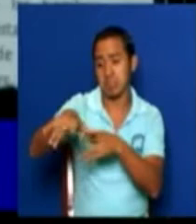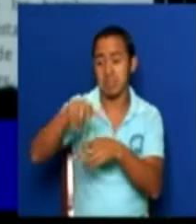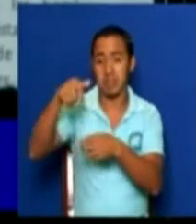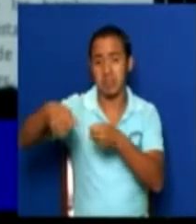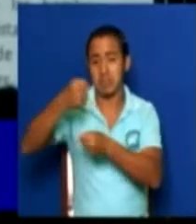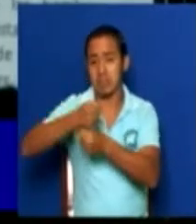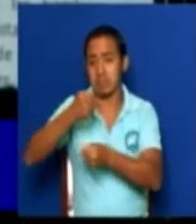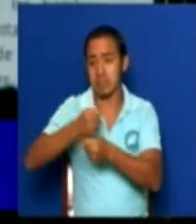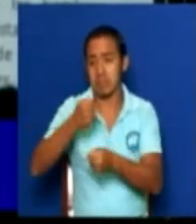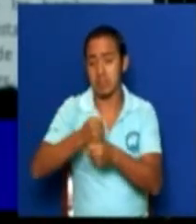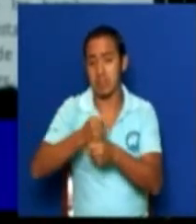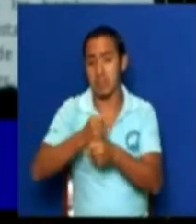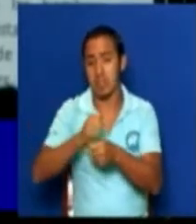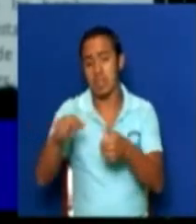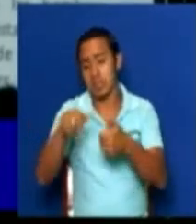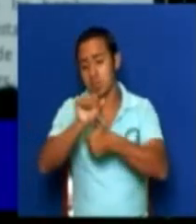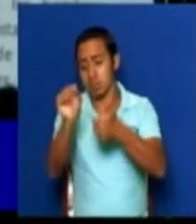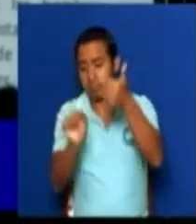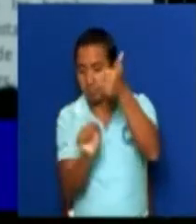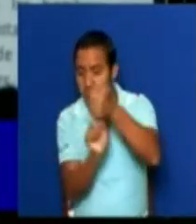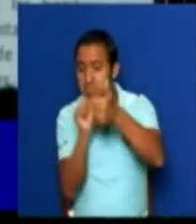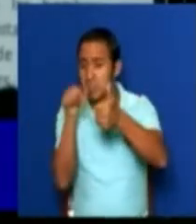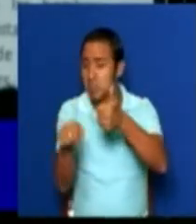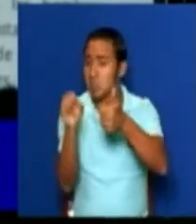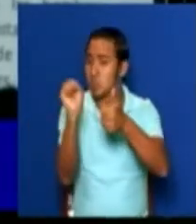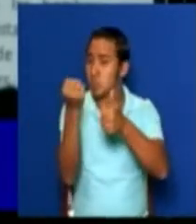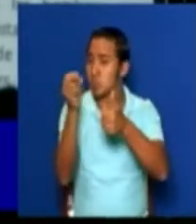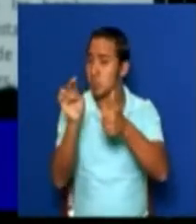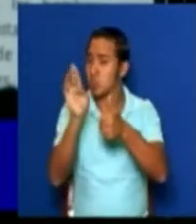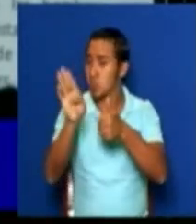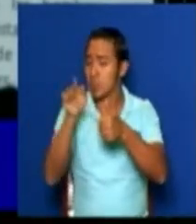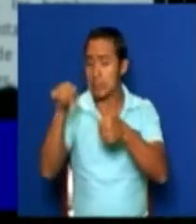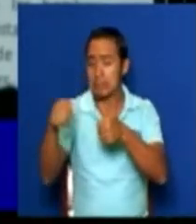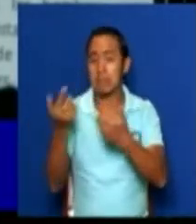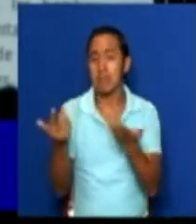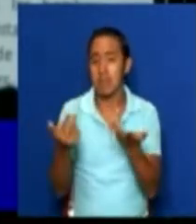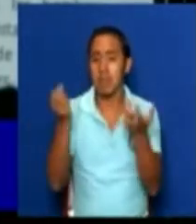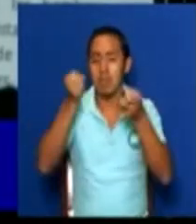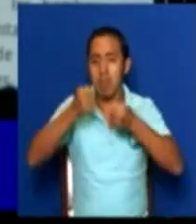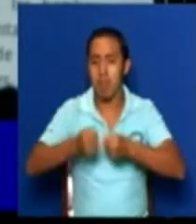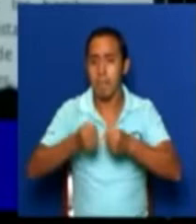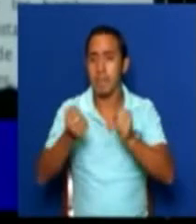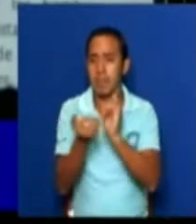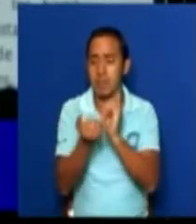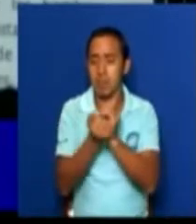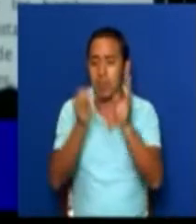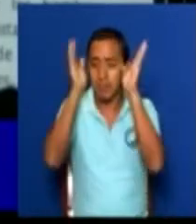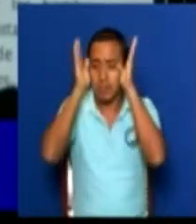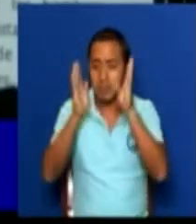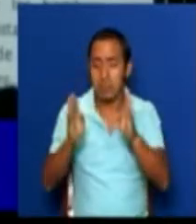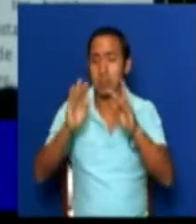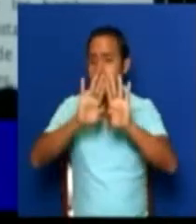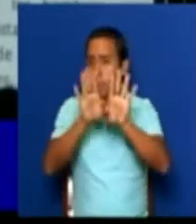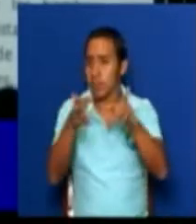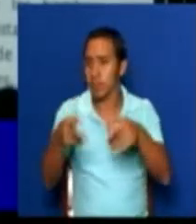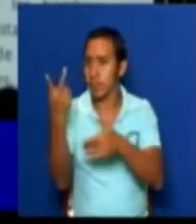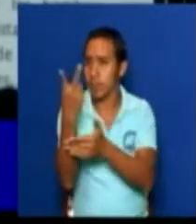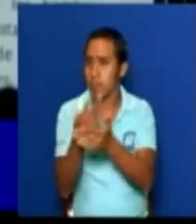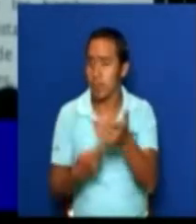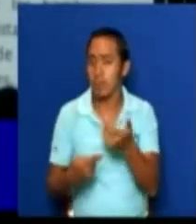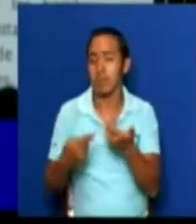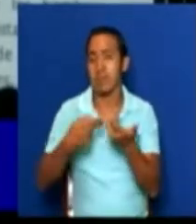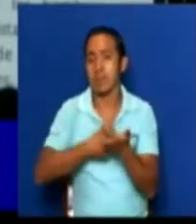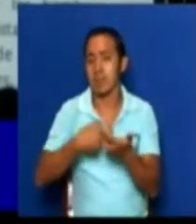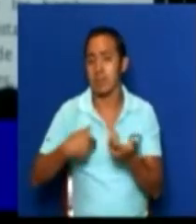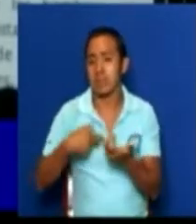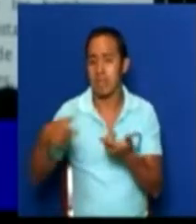en condiciones de subcalificación, en este caso especialmente en los hombres, pero también para las mujeres, en vista que todavía